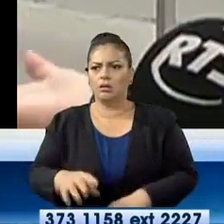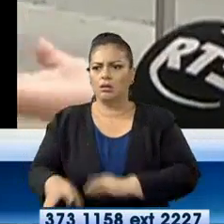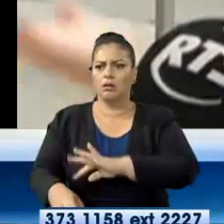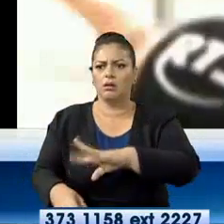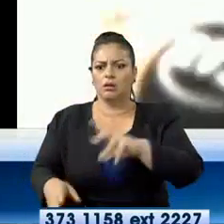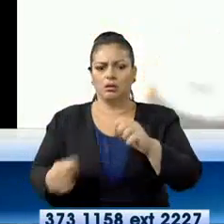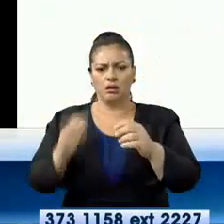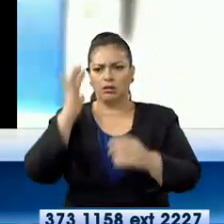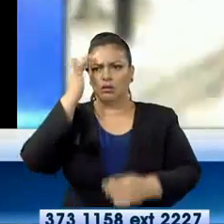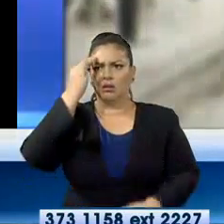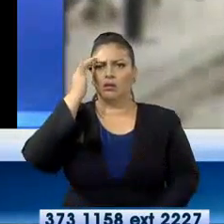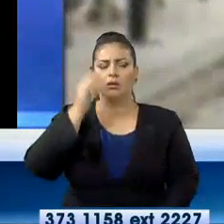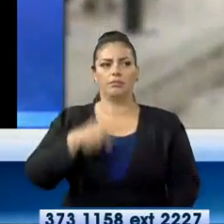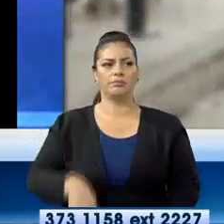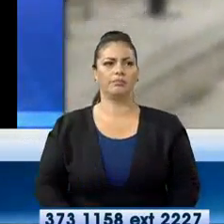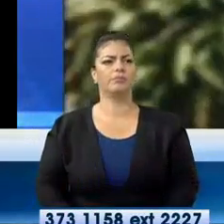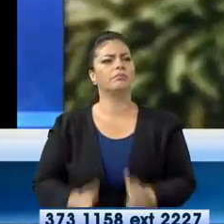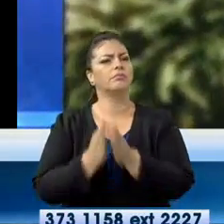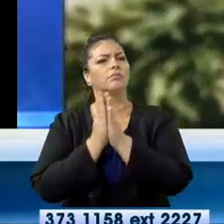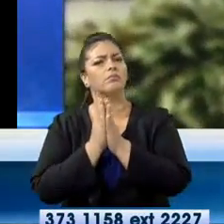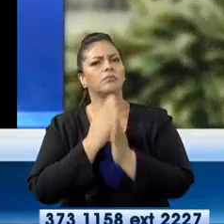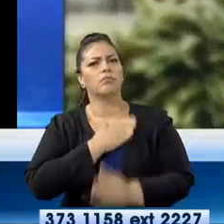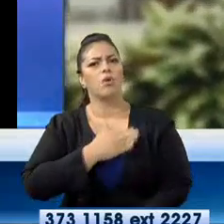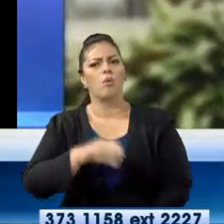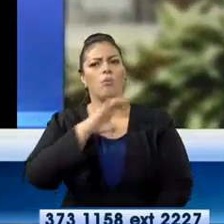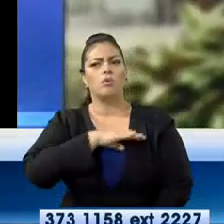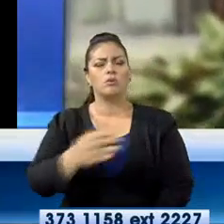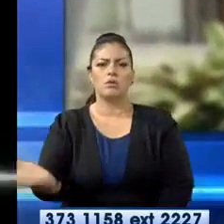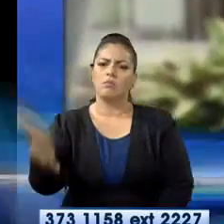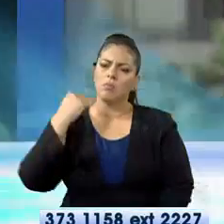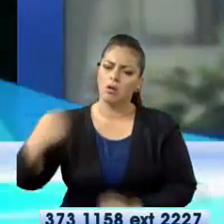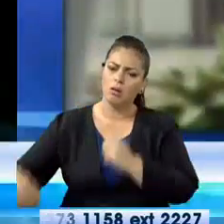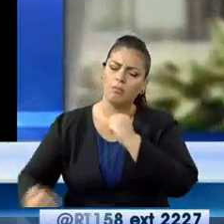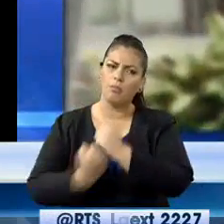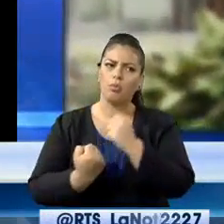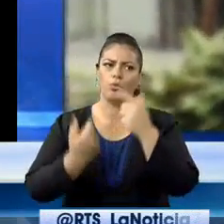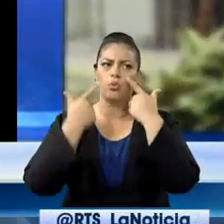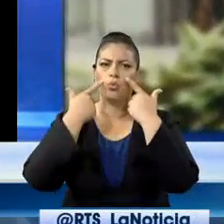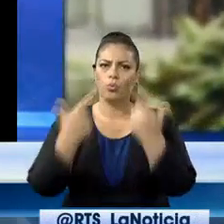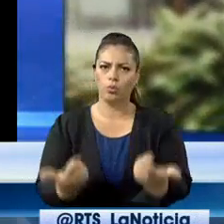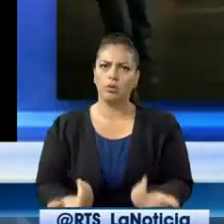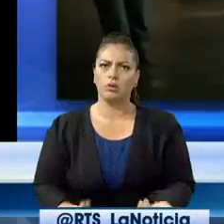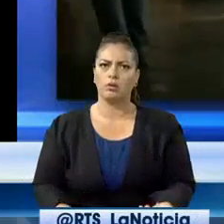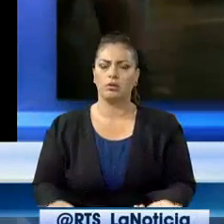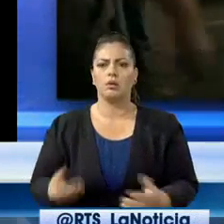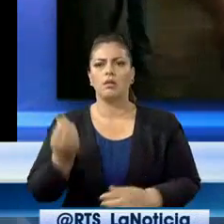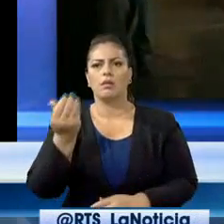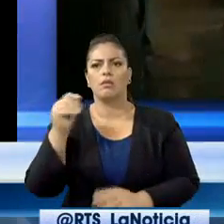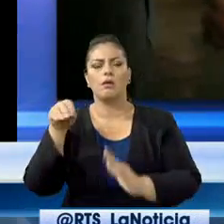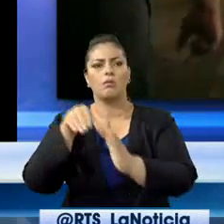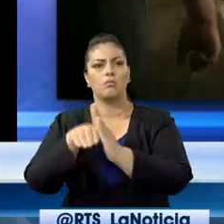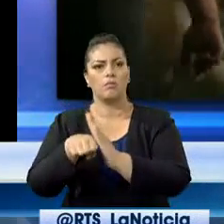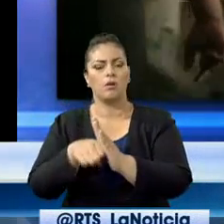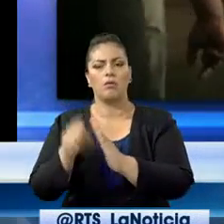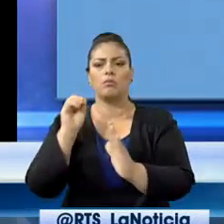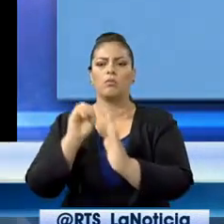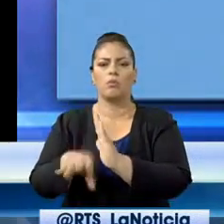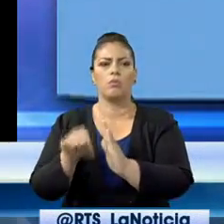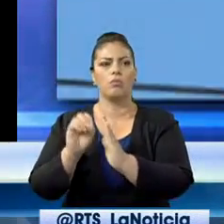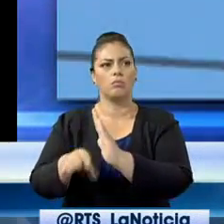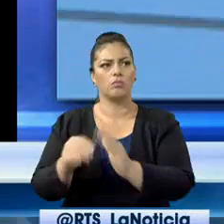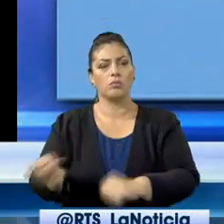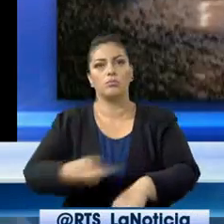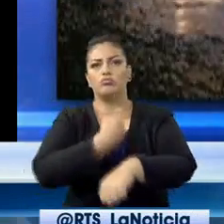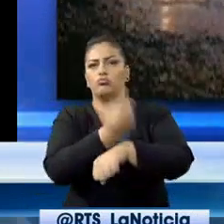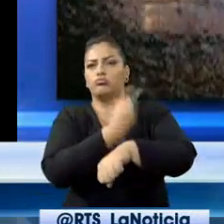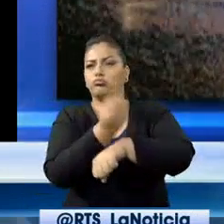no tengan más seguridad al sacar el dinero o al ingresar dinero a los bancos, porque todo este sector estuvo consternado por los helicópteros y por